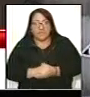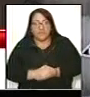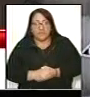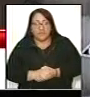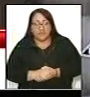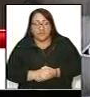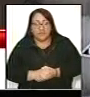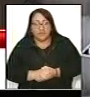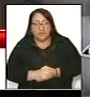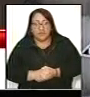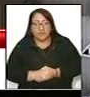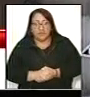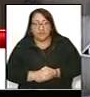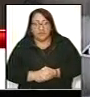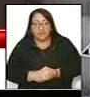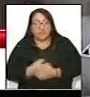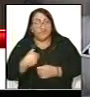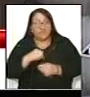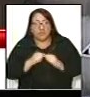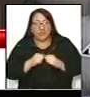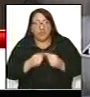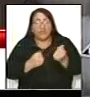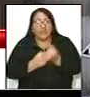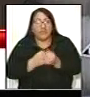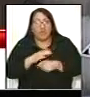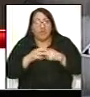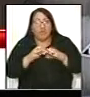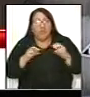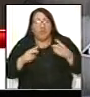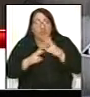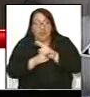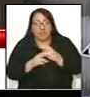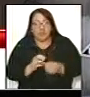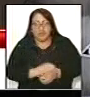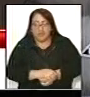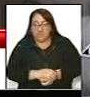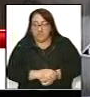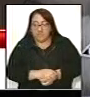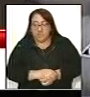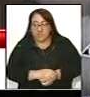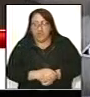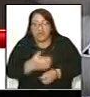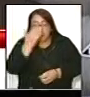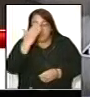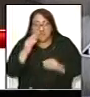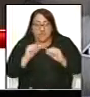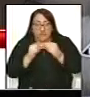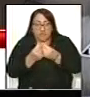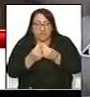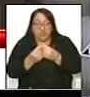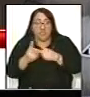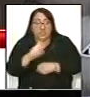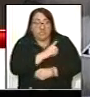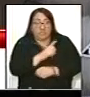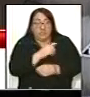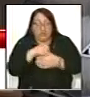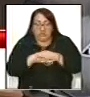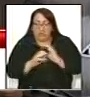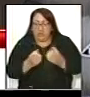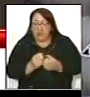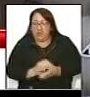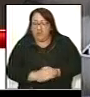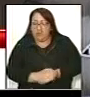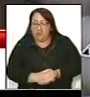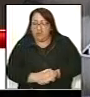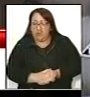moción, nuestro permanente respaldo al pueblo venezolano, saludar a una delegación presente acá en el seno del Congreso de la